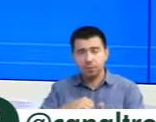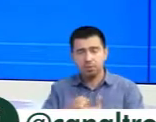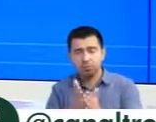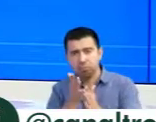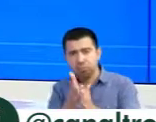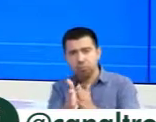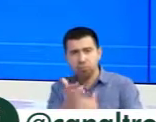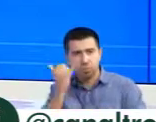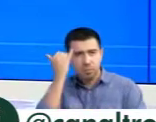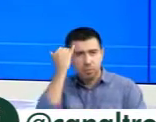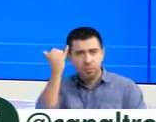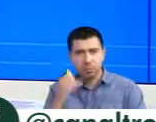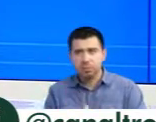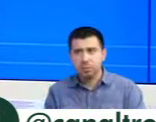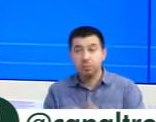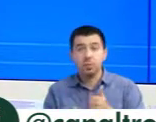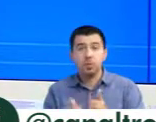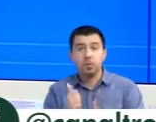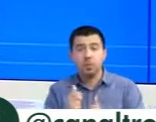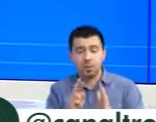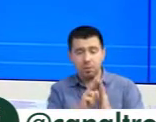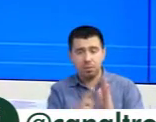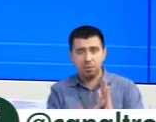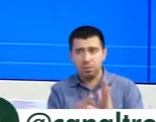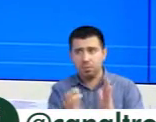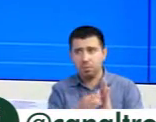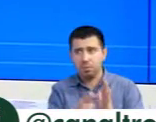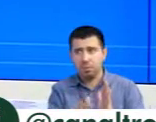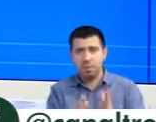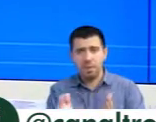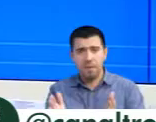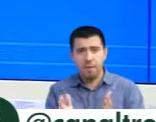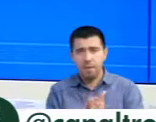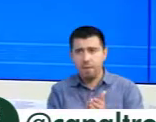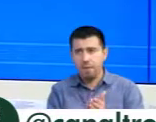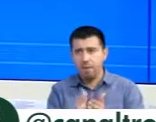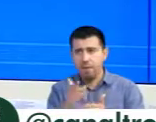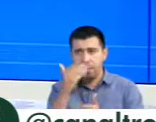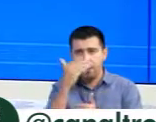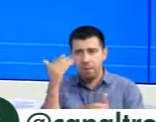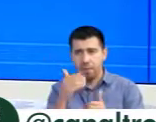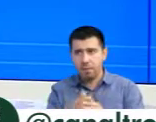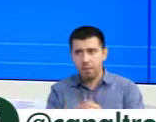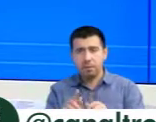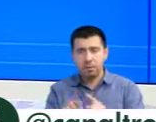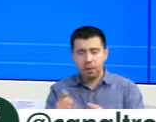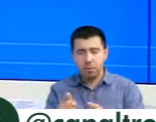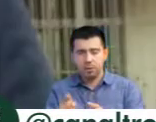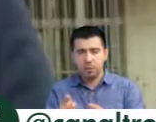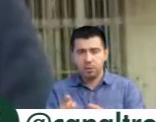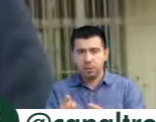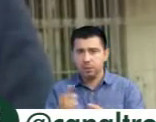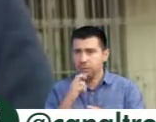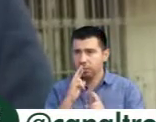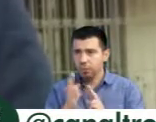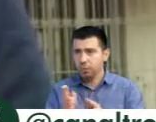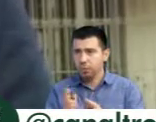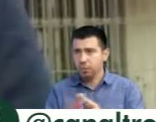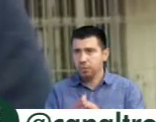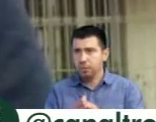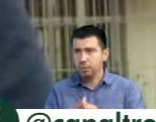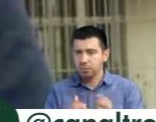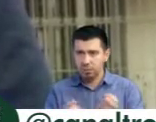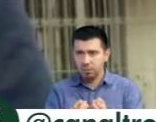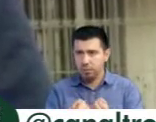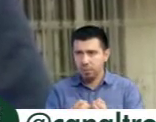la refrendación del acuerdo con las FARC a través del Congreso. Estas son algunas reacciones. Seremos garantes para que a